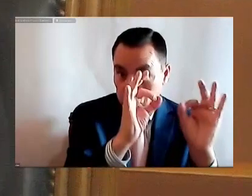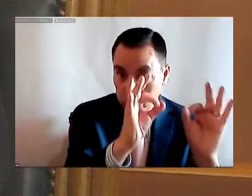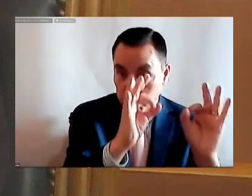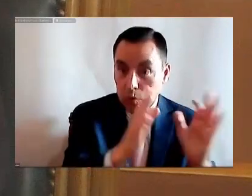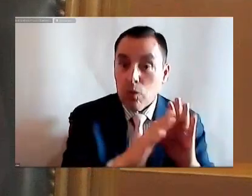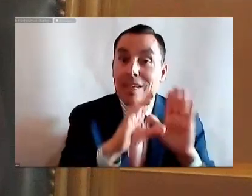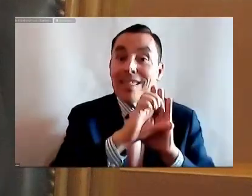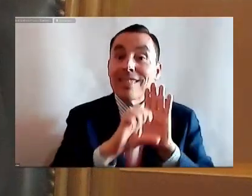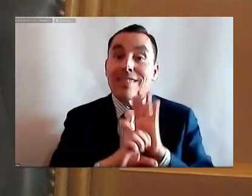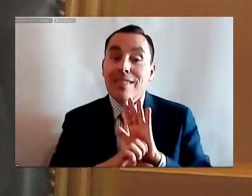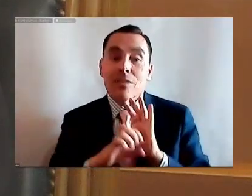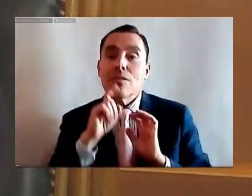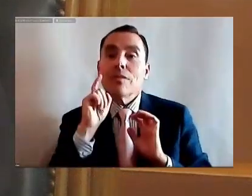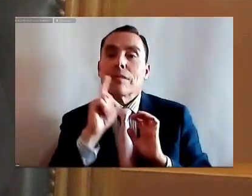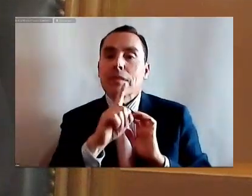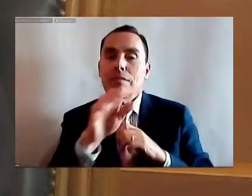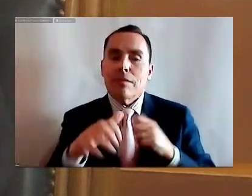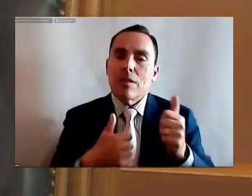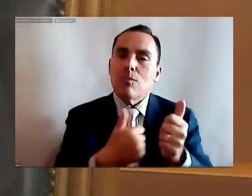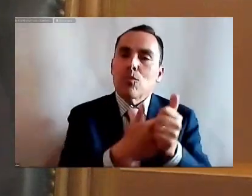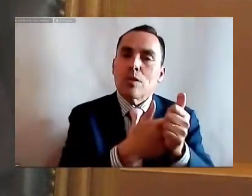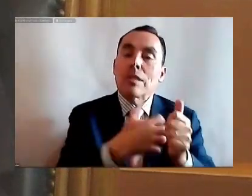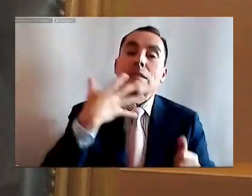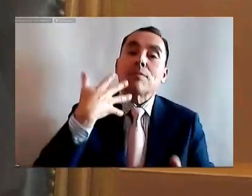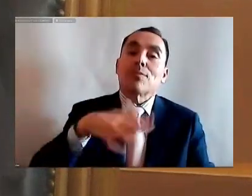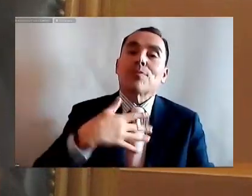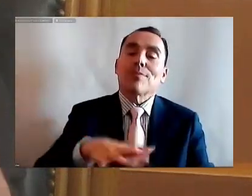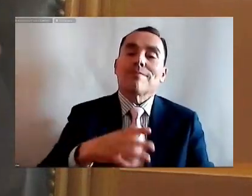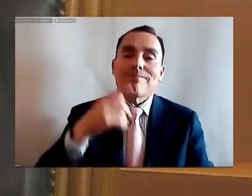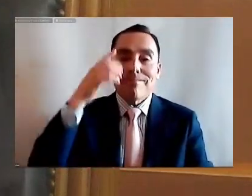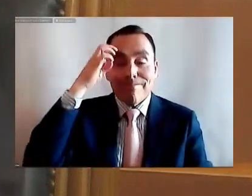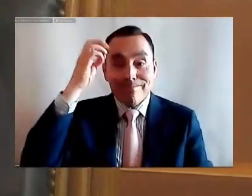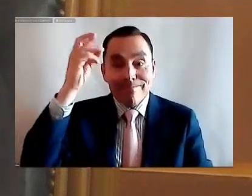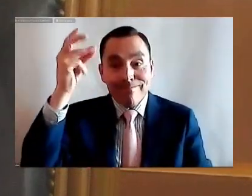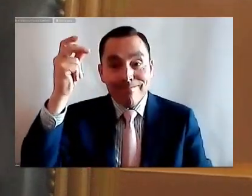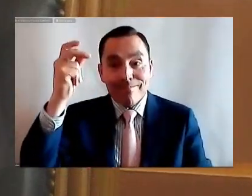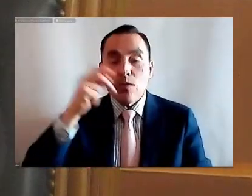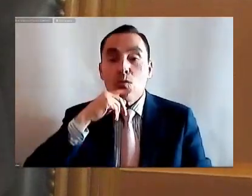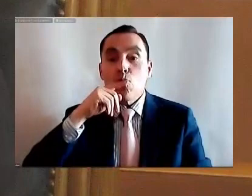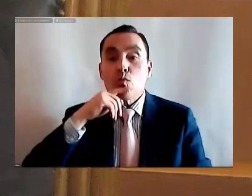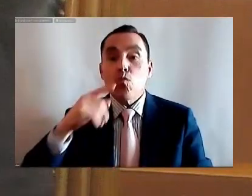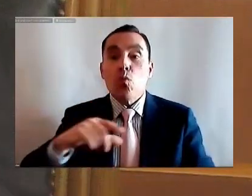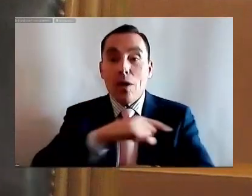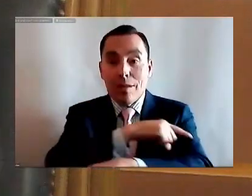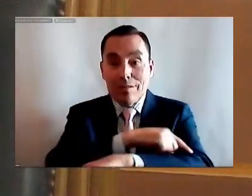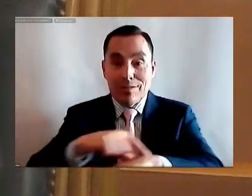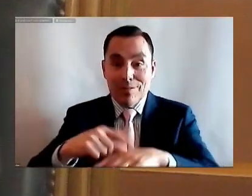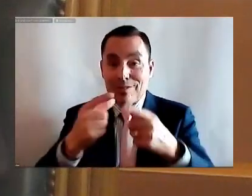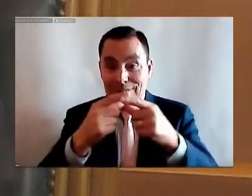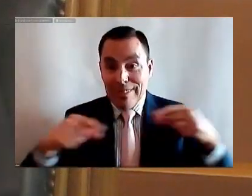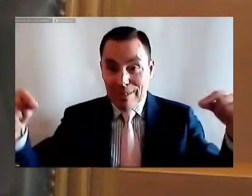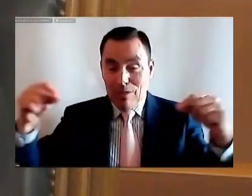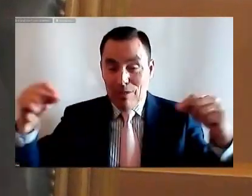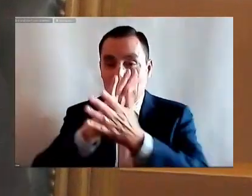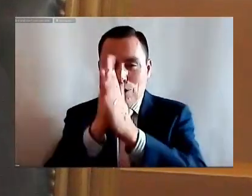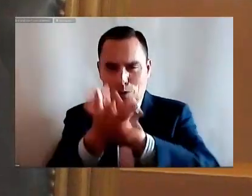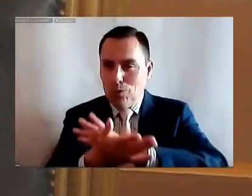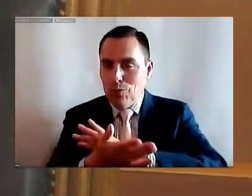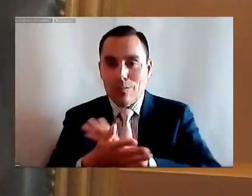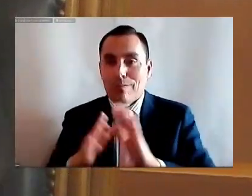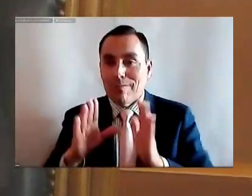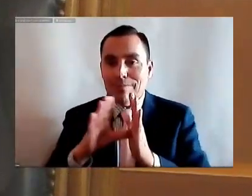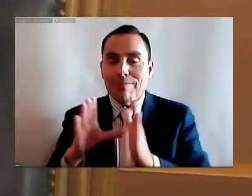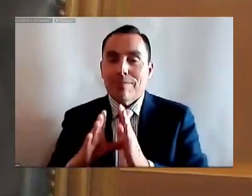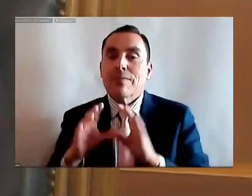papel importante y que la idea de tener un servicio nacional integral de cuidados como derecho de las personas que además merecen